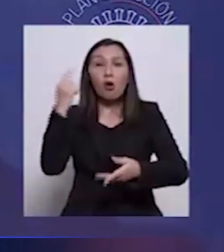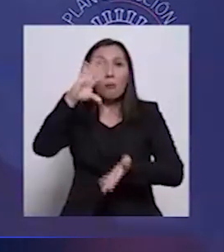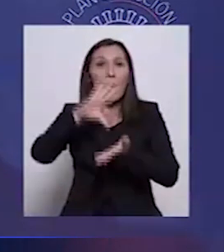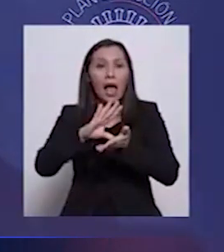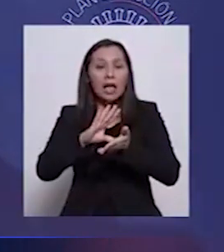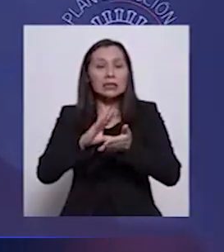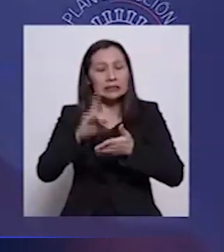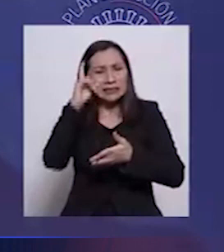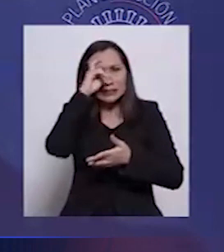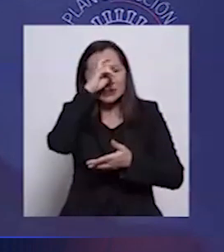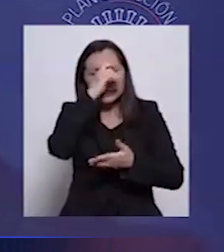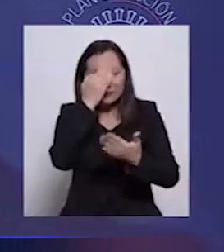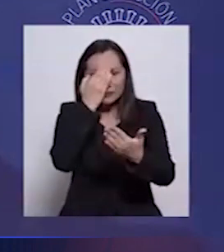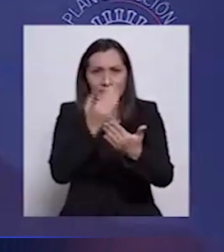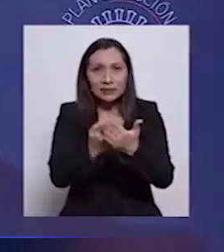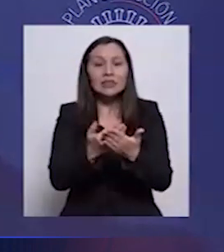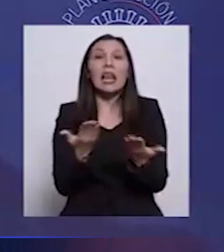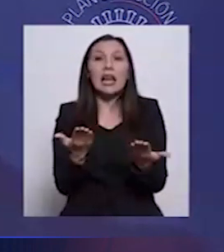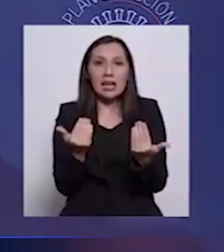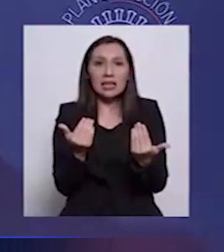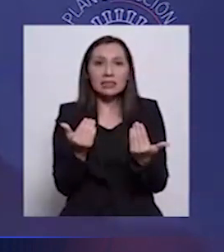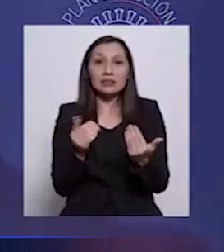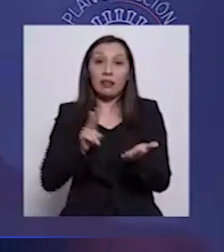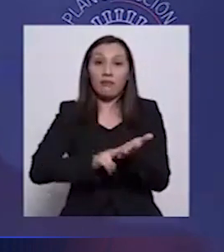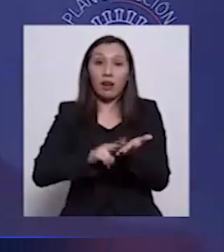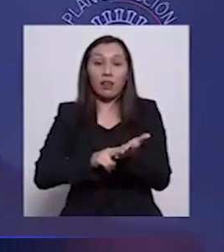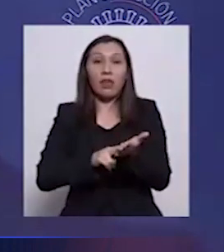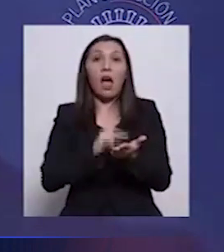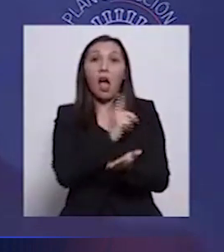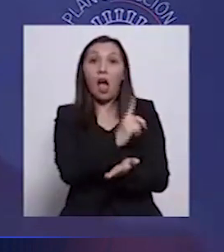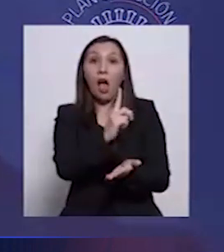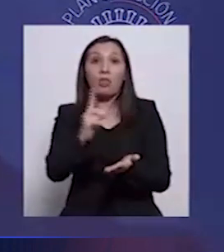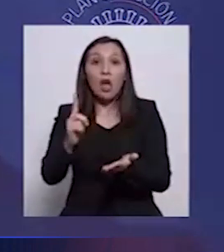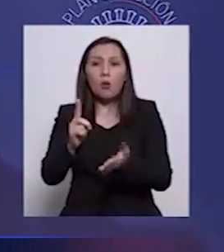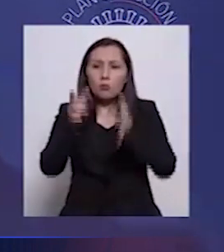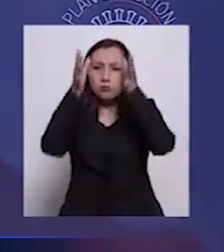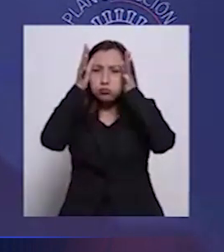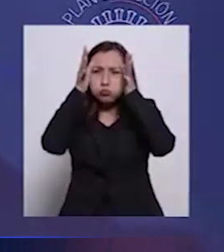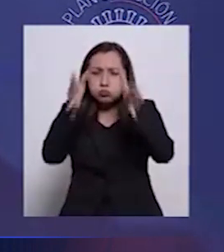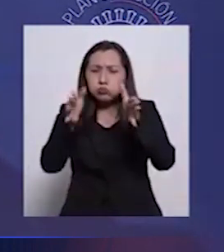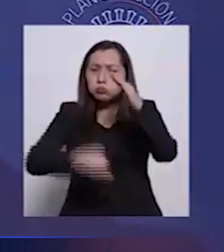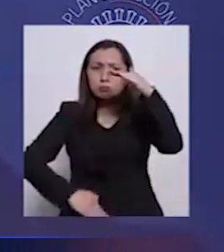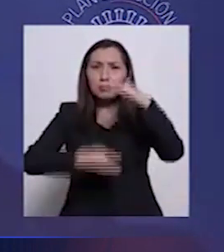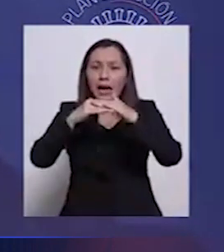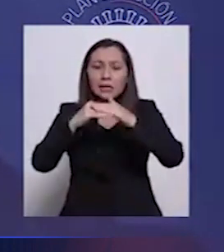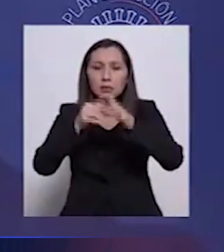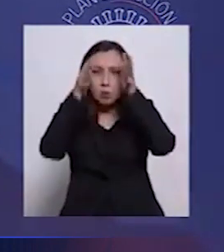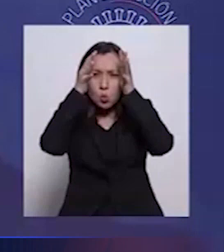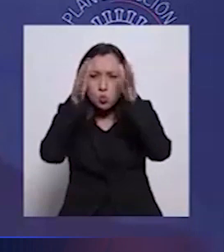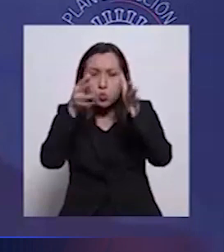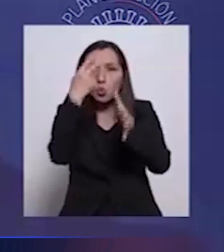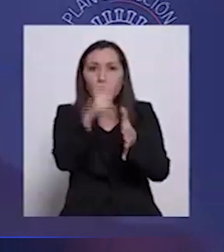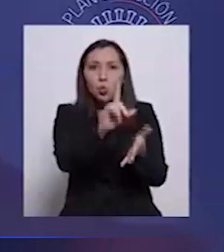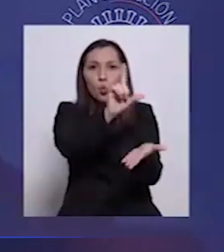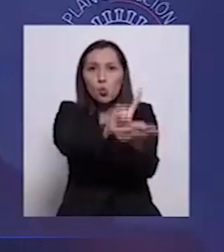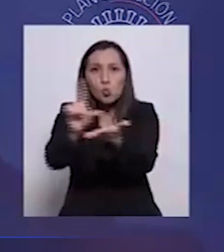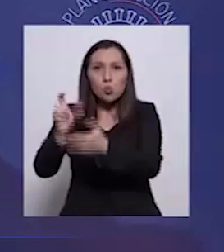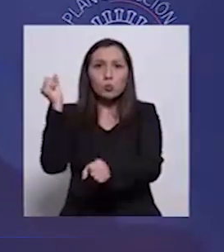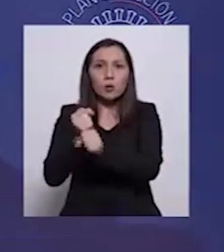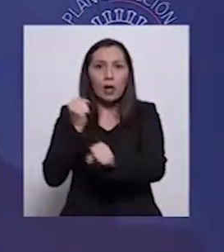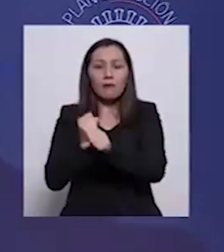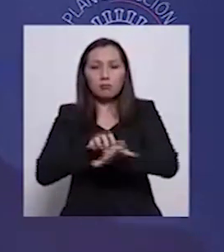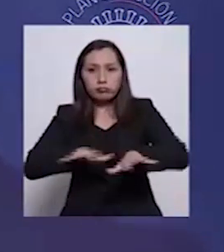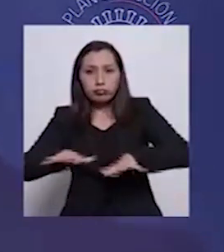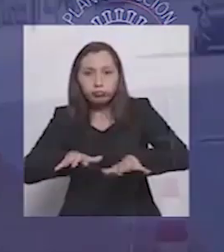está enfrentando y de la necesidad que en realidad cada uno esté concentrado al máximo en su lugar de trabajo